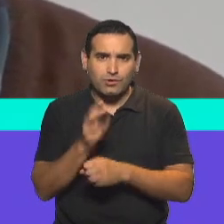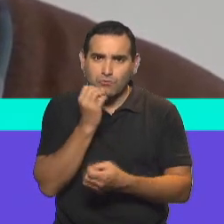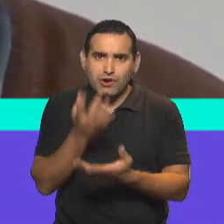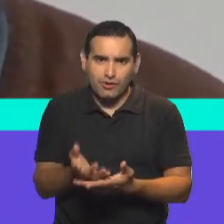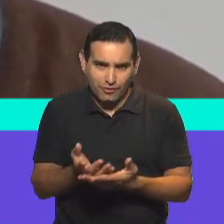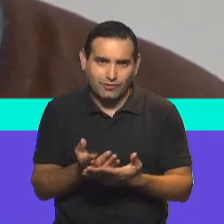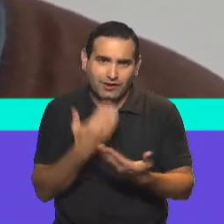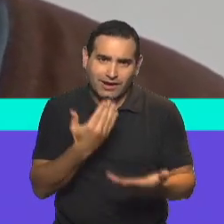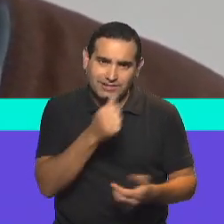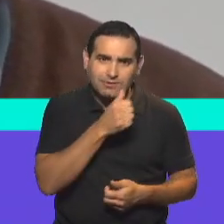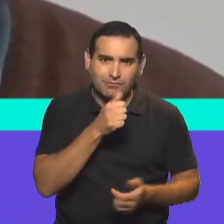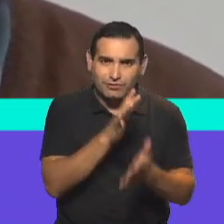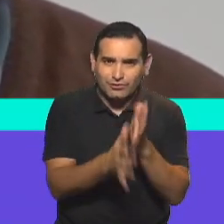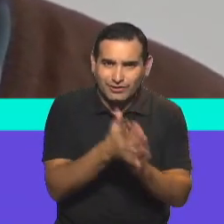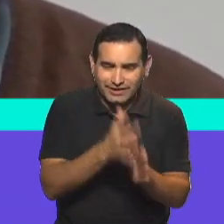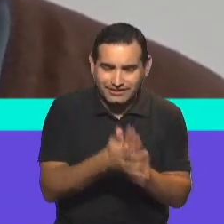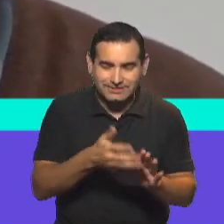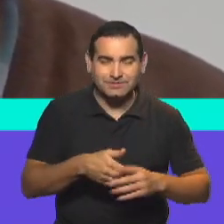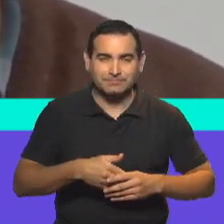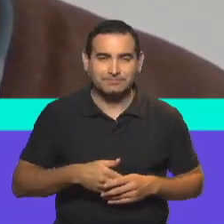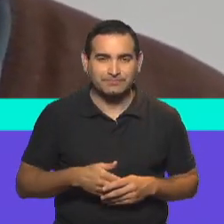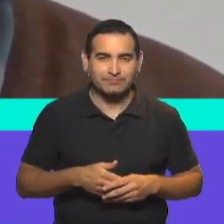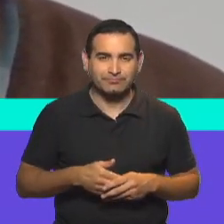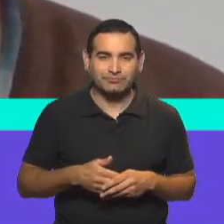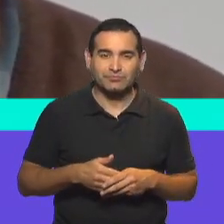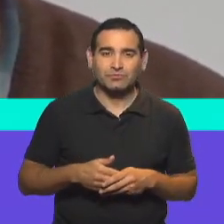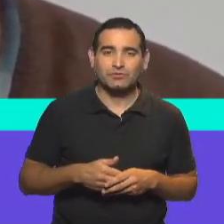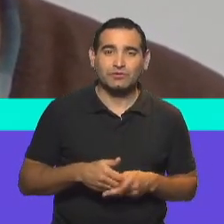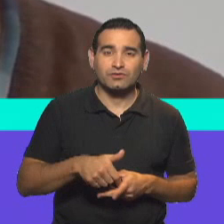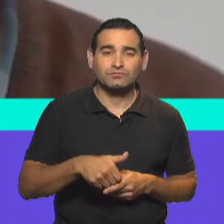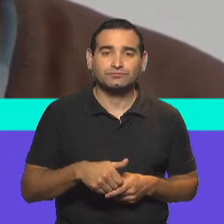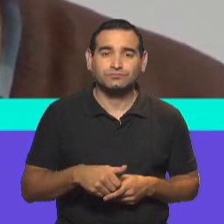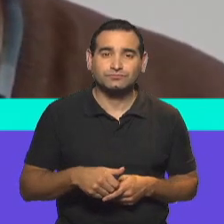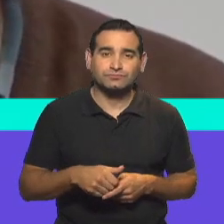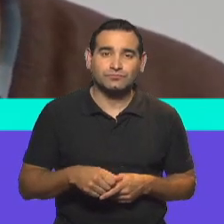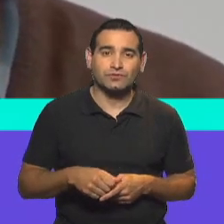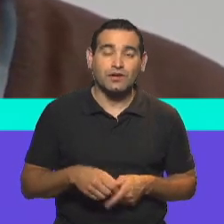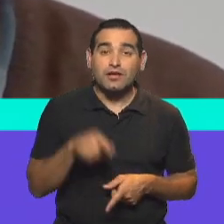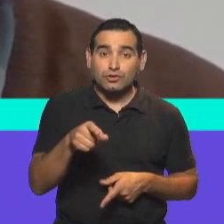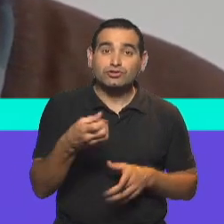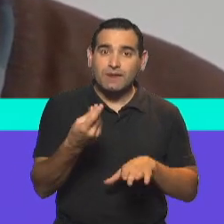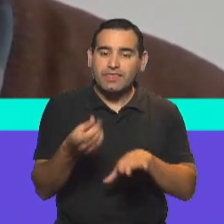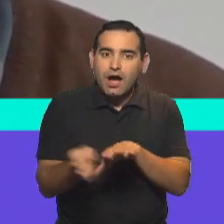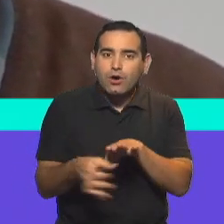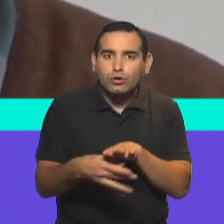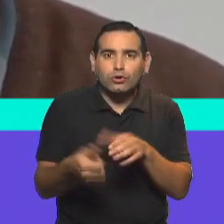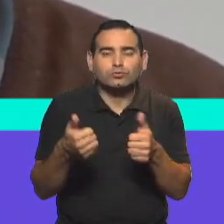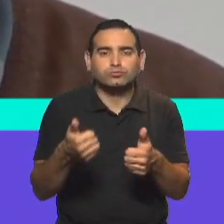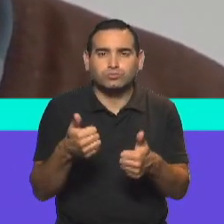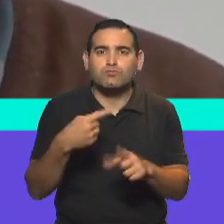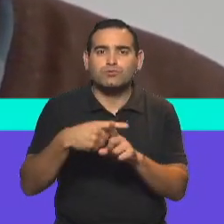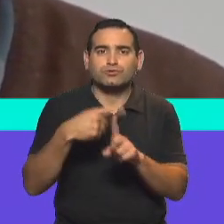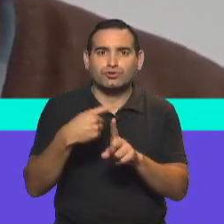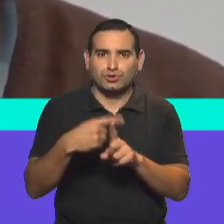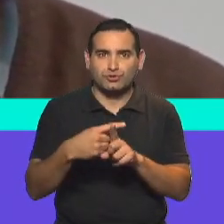gastar ese dinero en otras cosas. Así que esta forma de salario indirecto es uno de los mejores impactos que